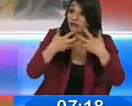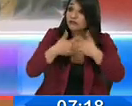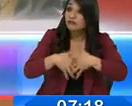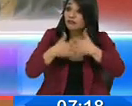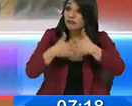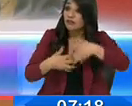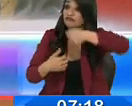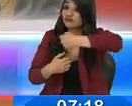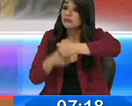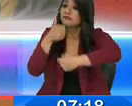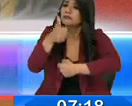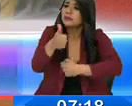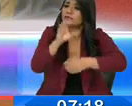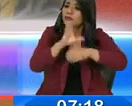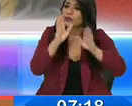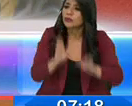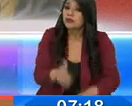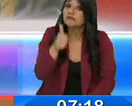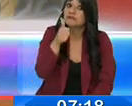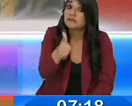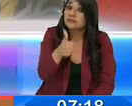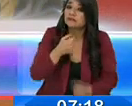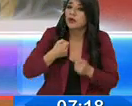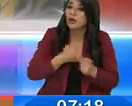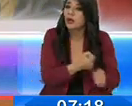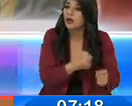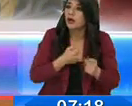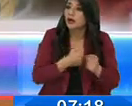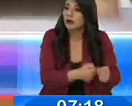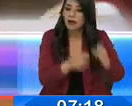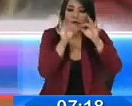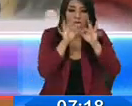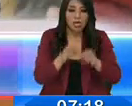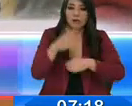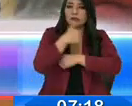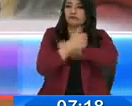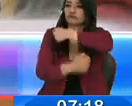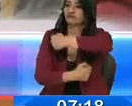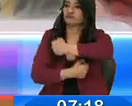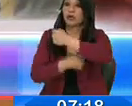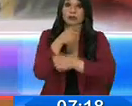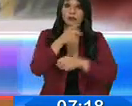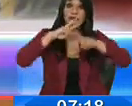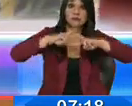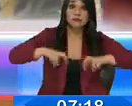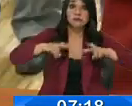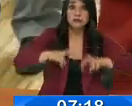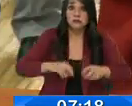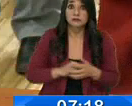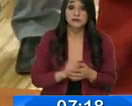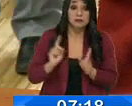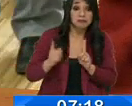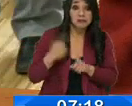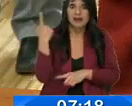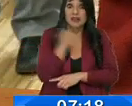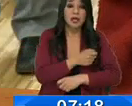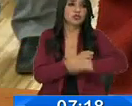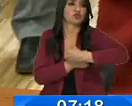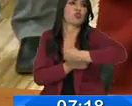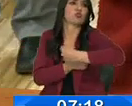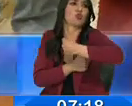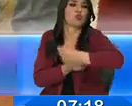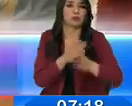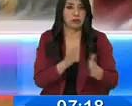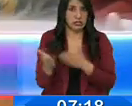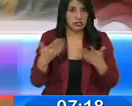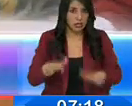ecuatoriano, los carpinteros. Y si ustedes investigan, no era pues desde el primer día para que digan que ya estaba